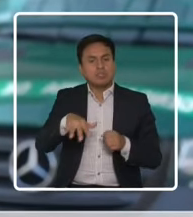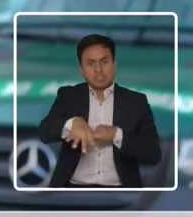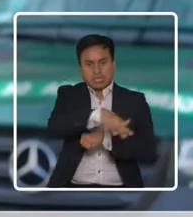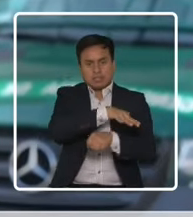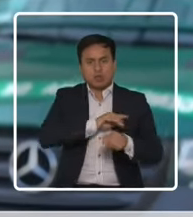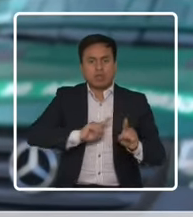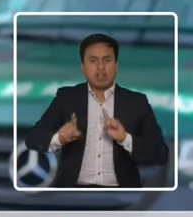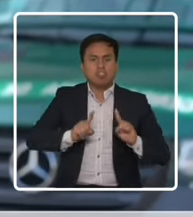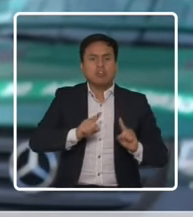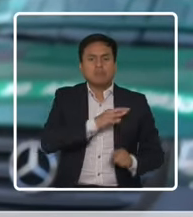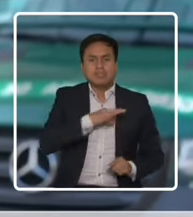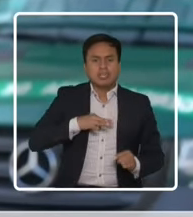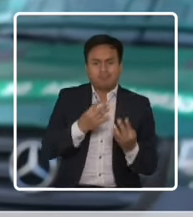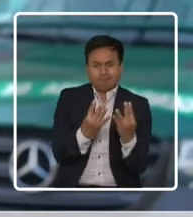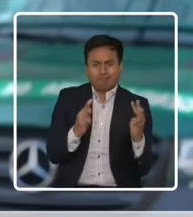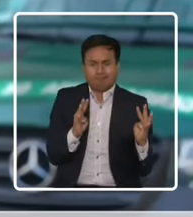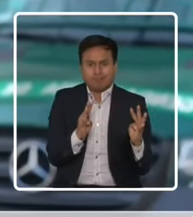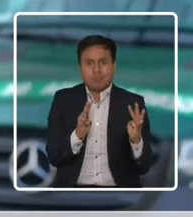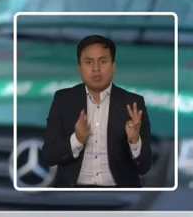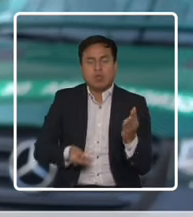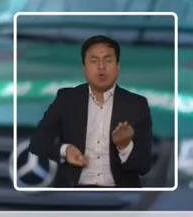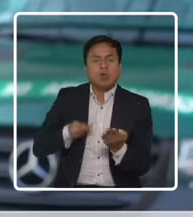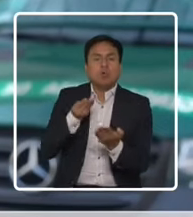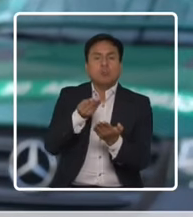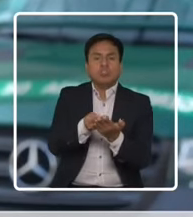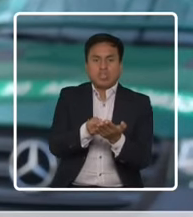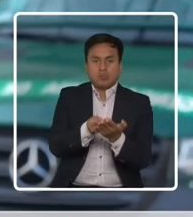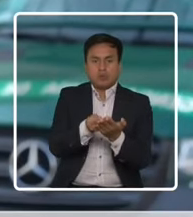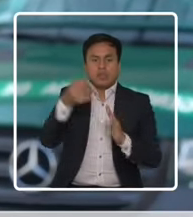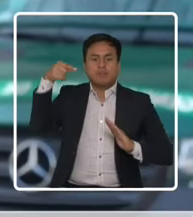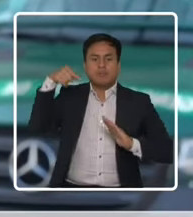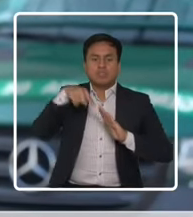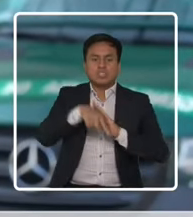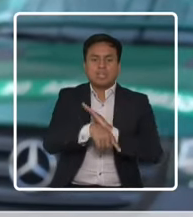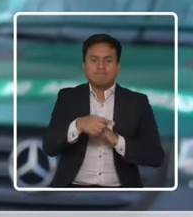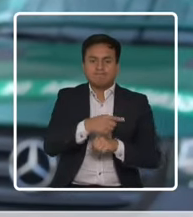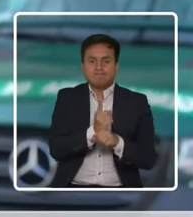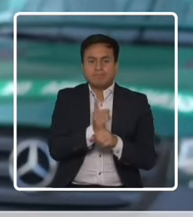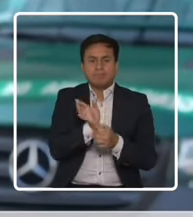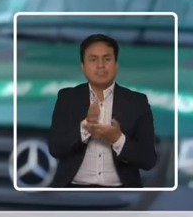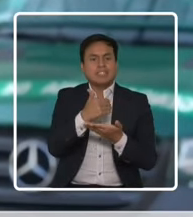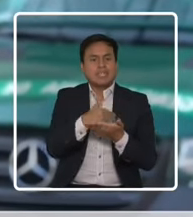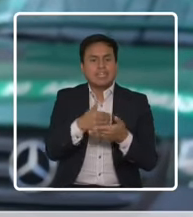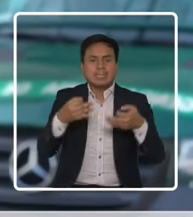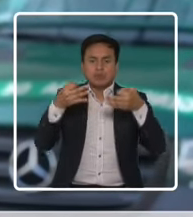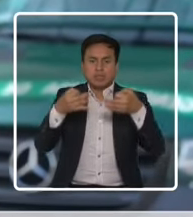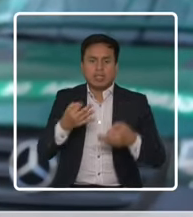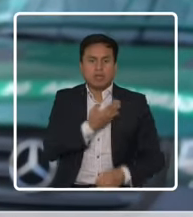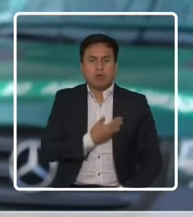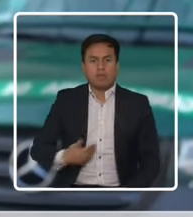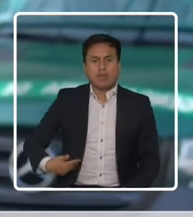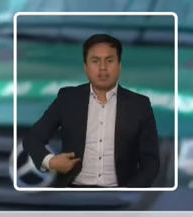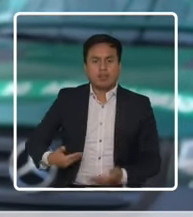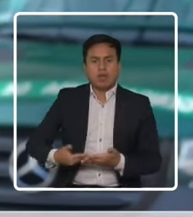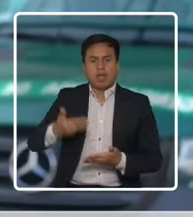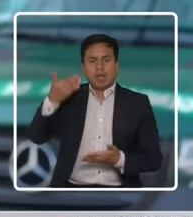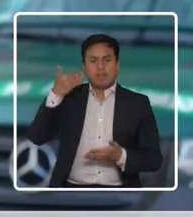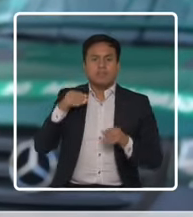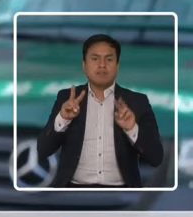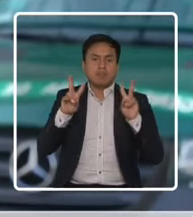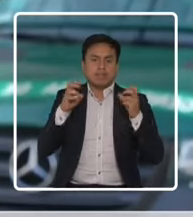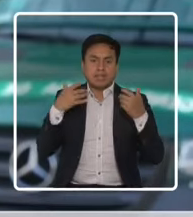coordinación intersectorial que va a contribuir a profundizar y acelerar la estrategia de seguridad del gobierno, como lo ha hecho en materia